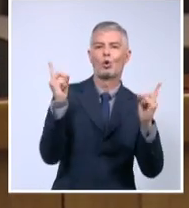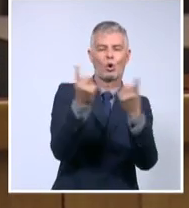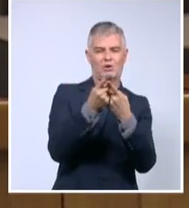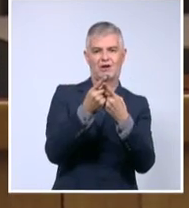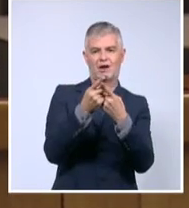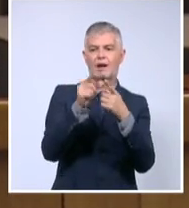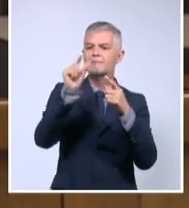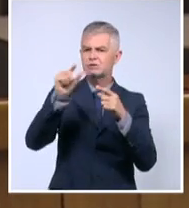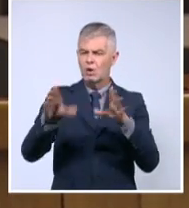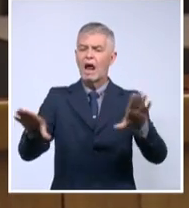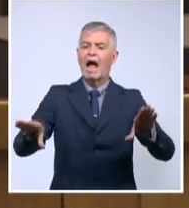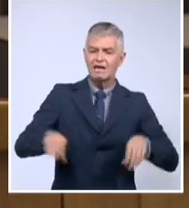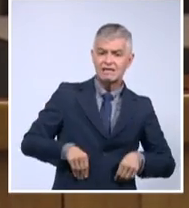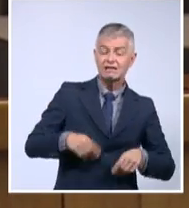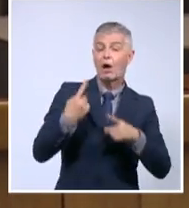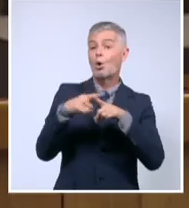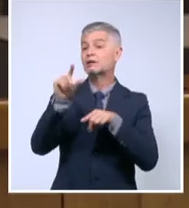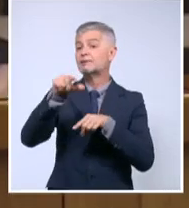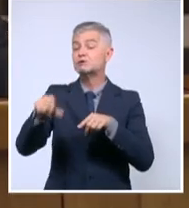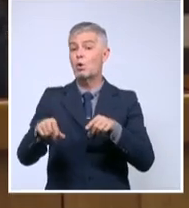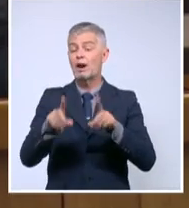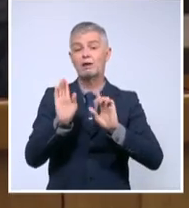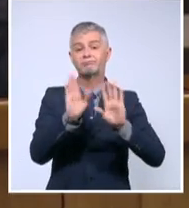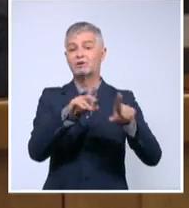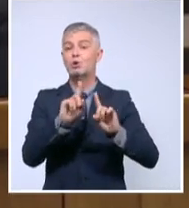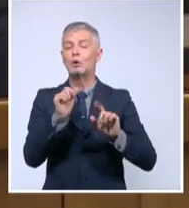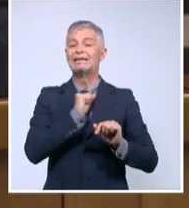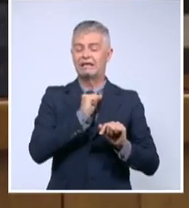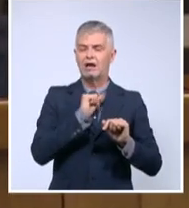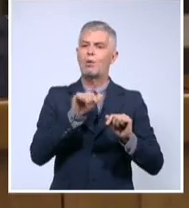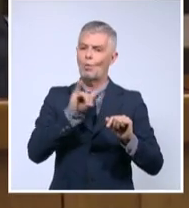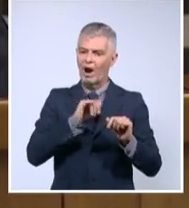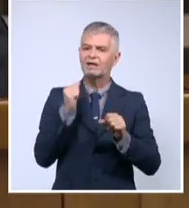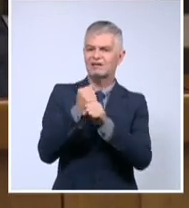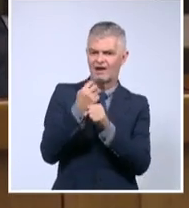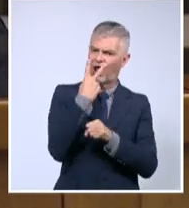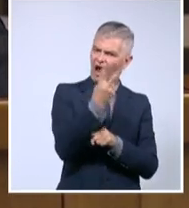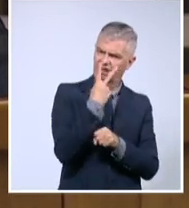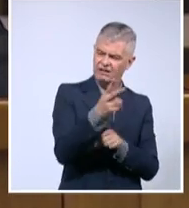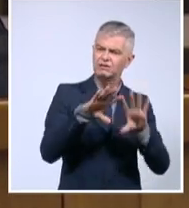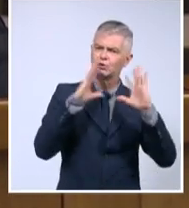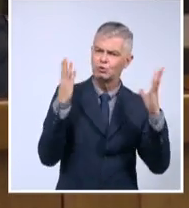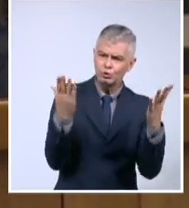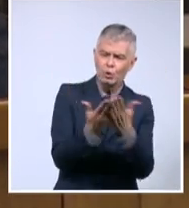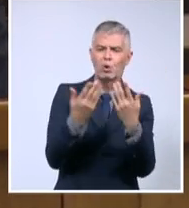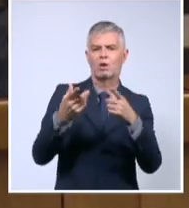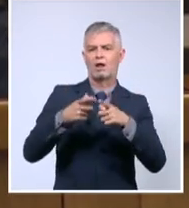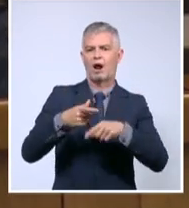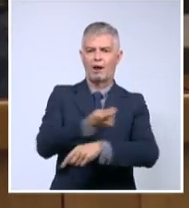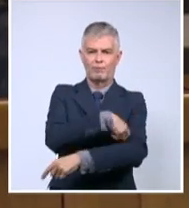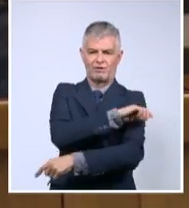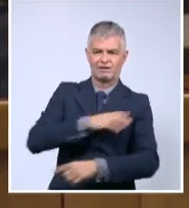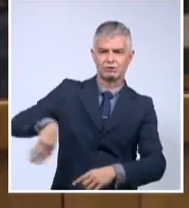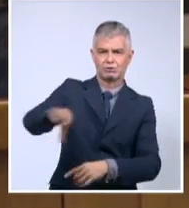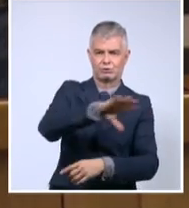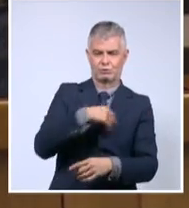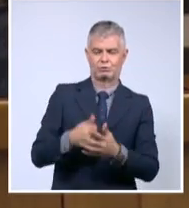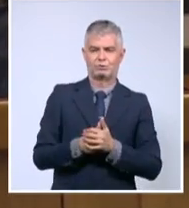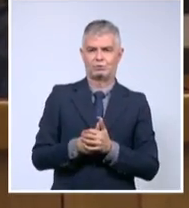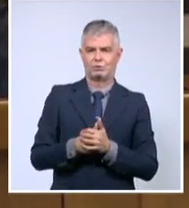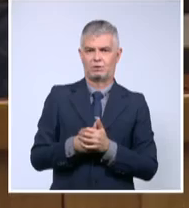con los apáticos, en cuya indiferencia tenemos una cuota de responsabilidad los que no hemos sido capaces de